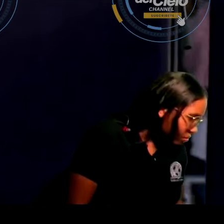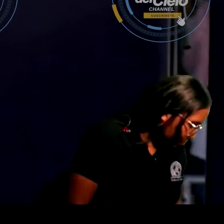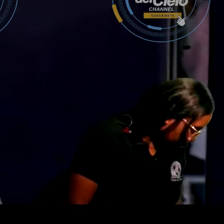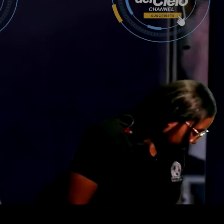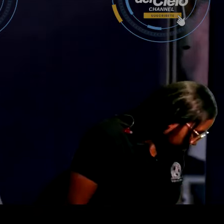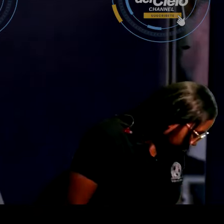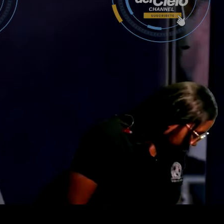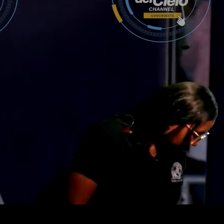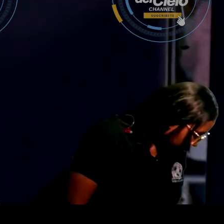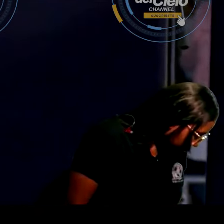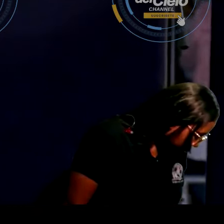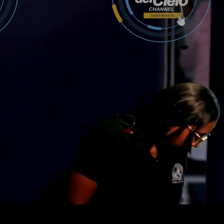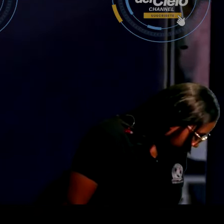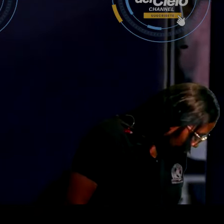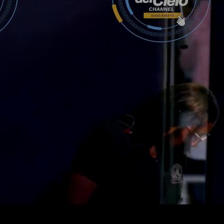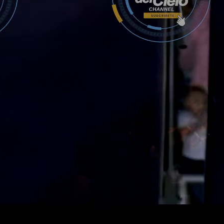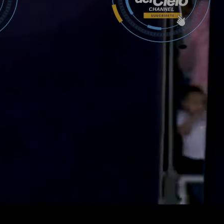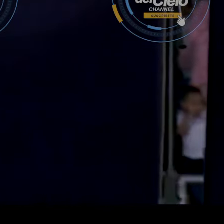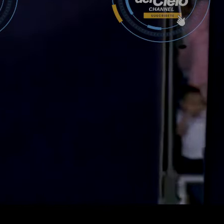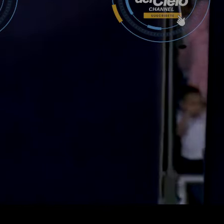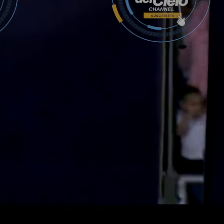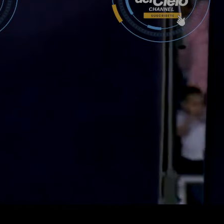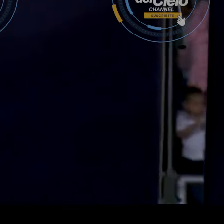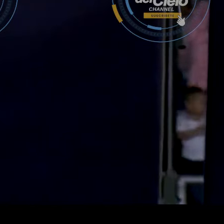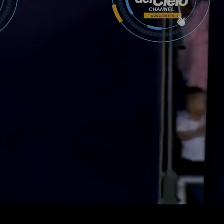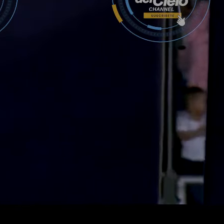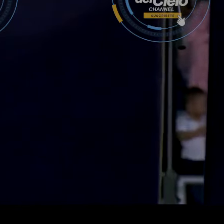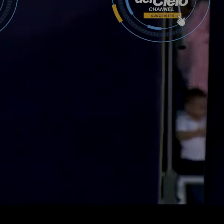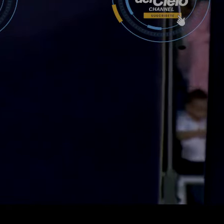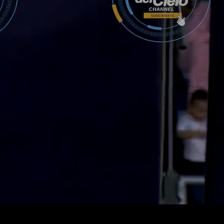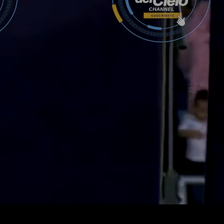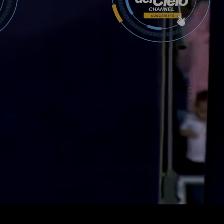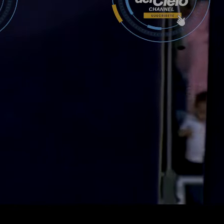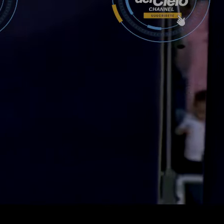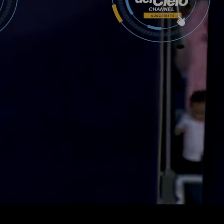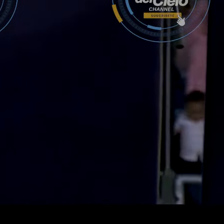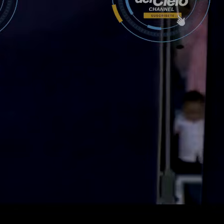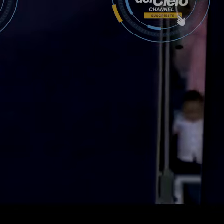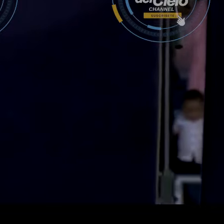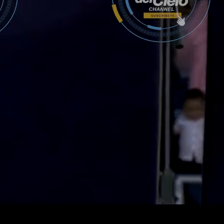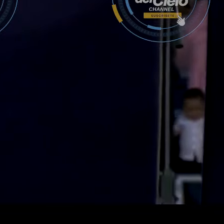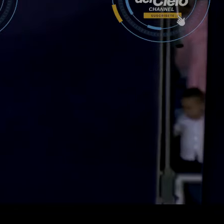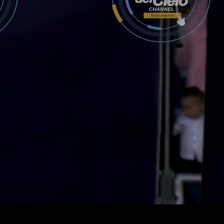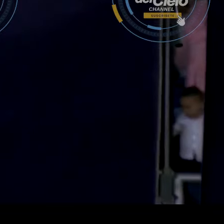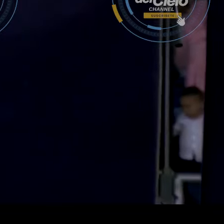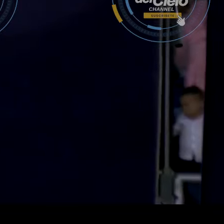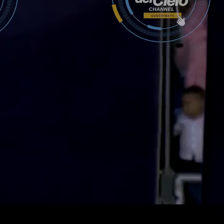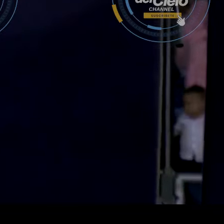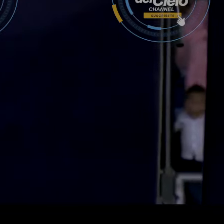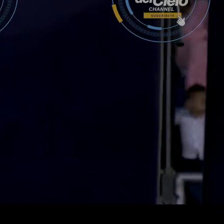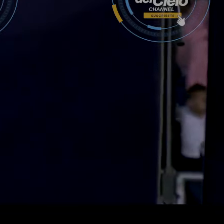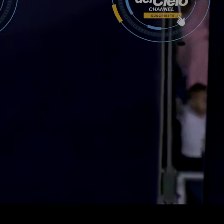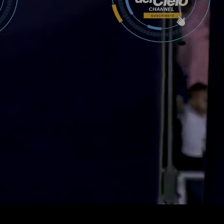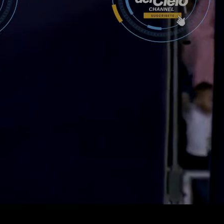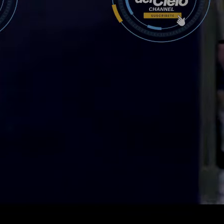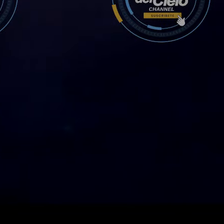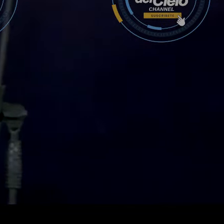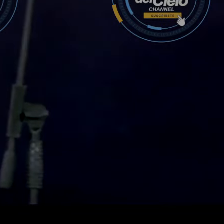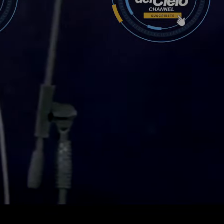porque la Biblia lo dice, porque lo he visto en otros y porque ha sido verdad en mi